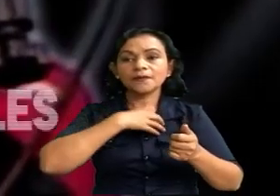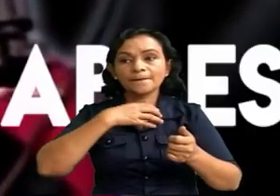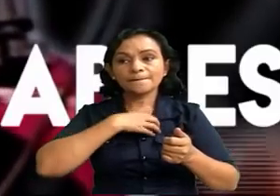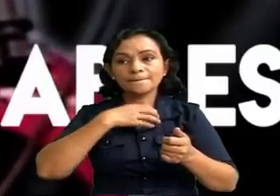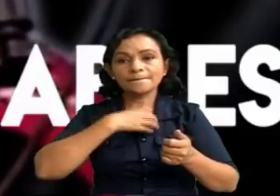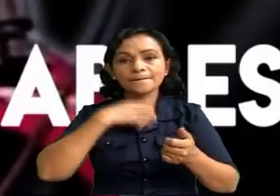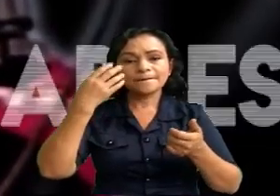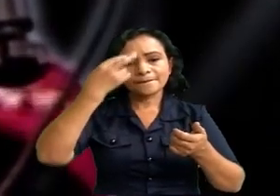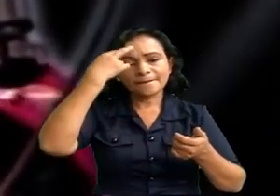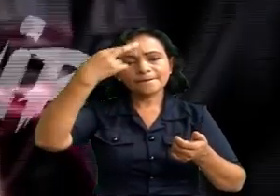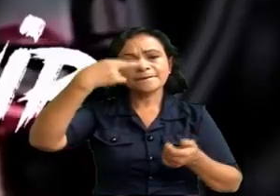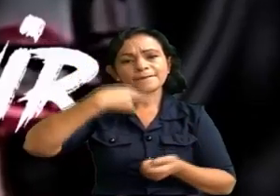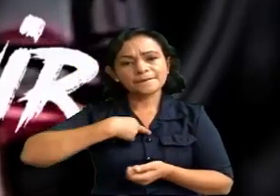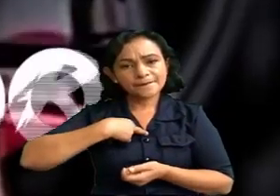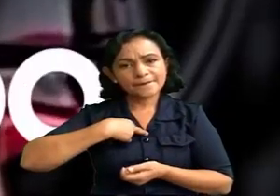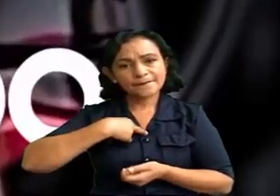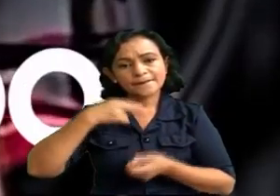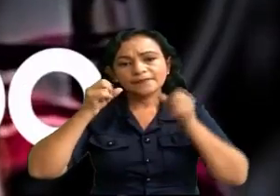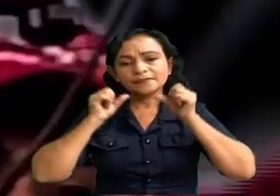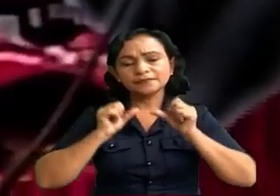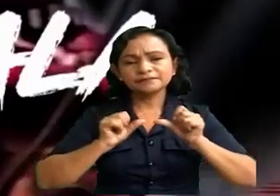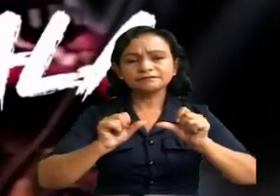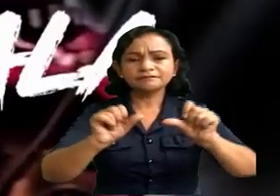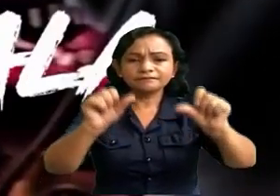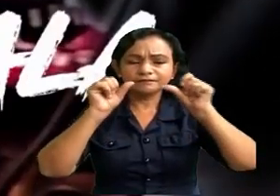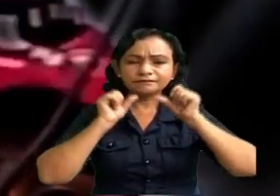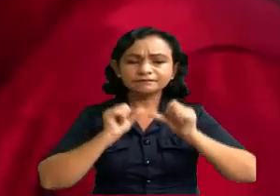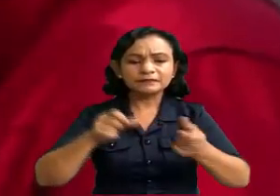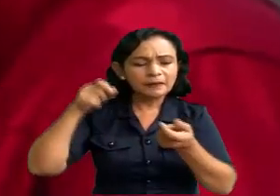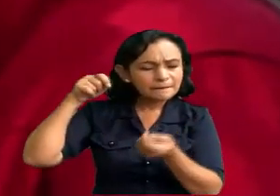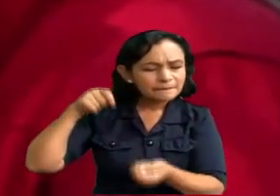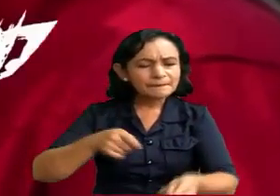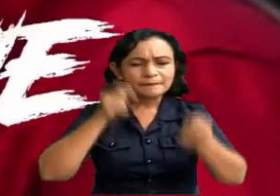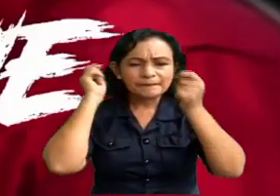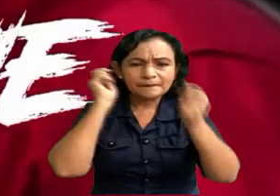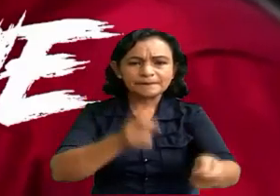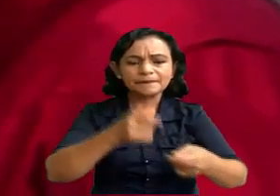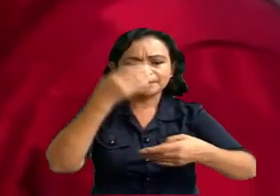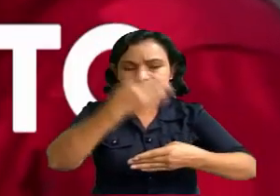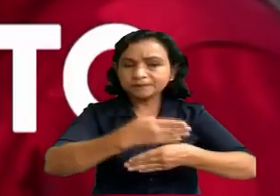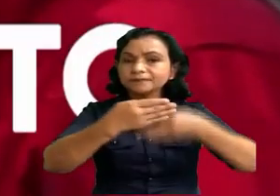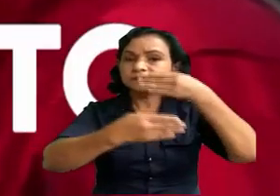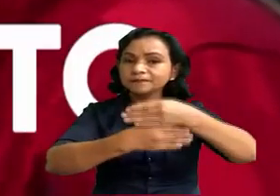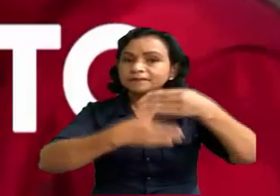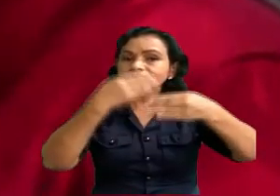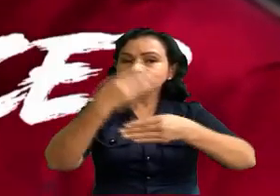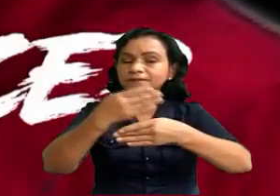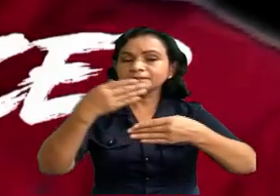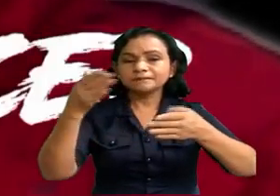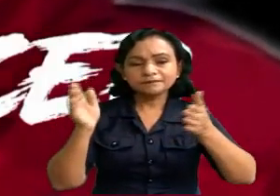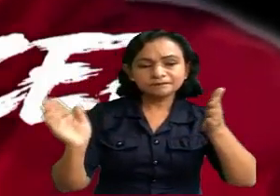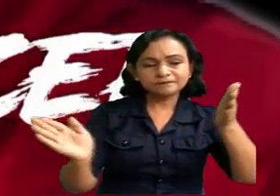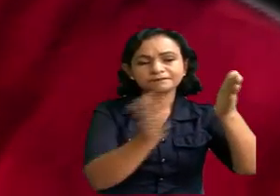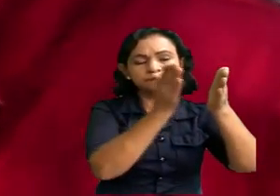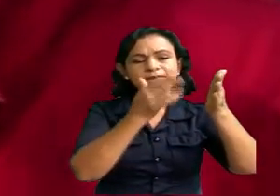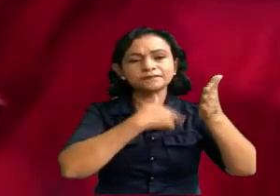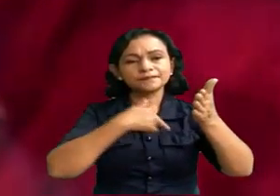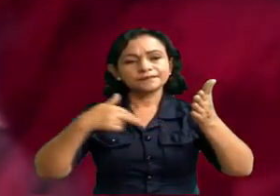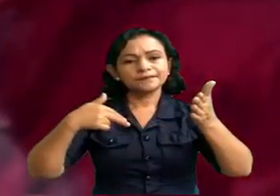los responsables de seguir echando pico y pala, pegando bloques y concreto para